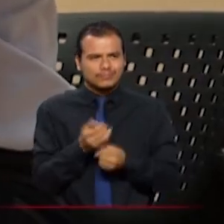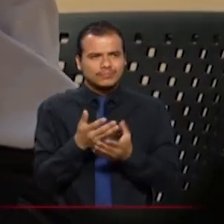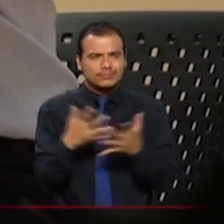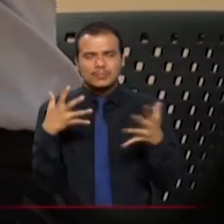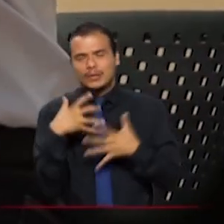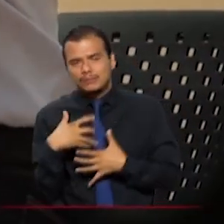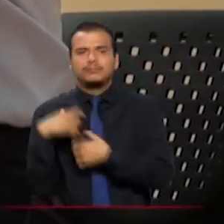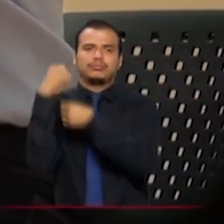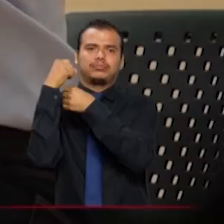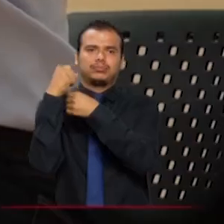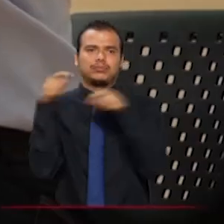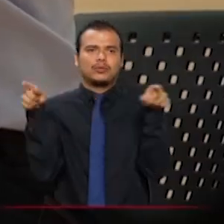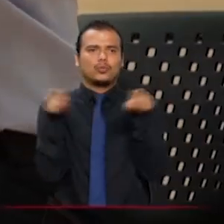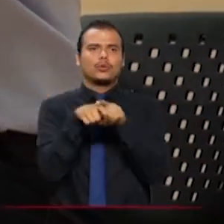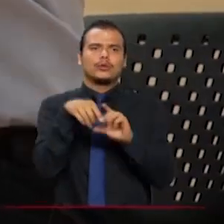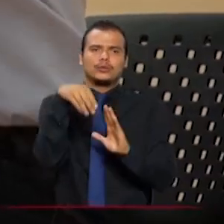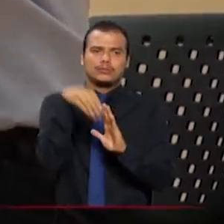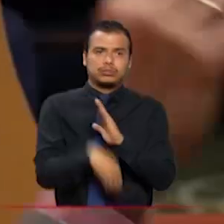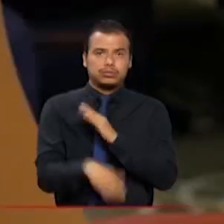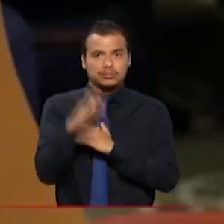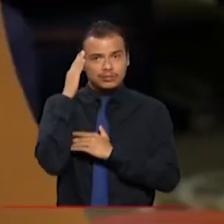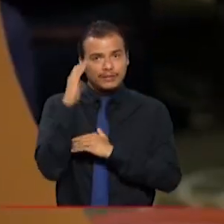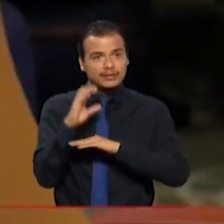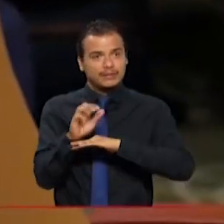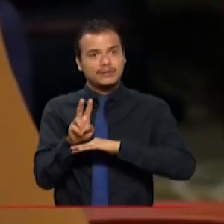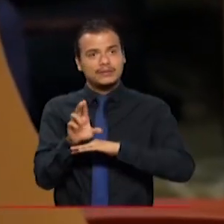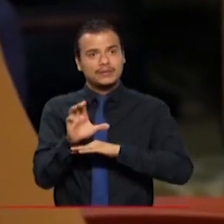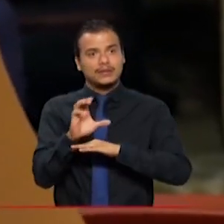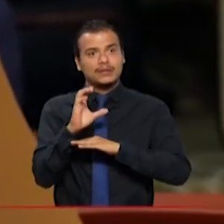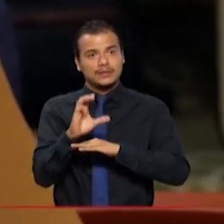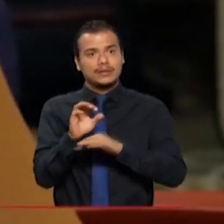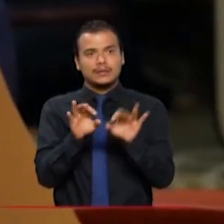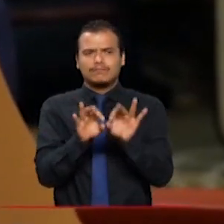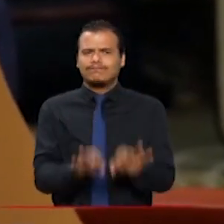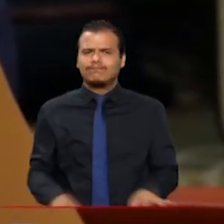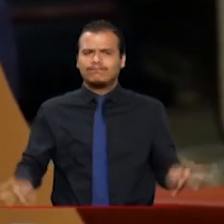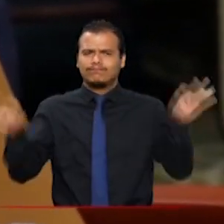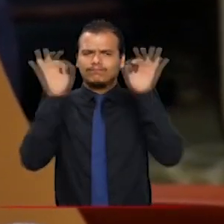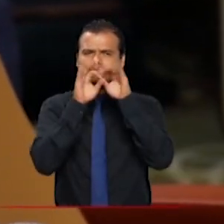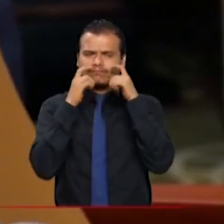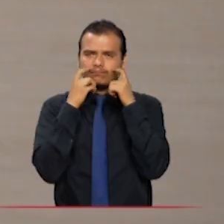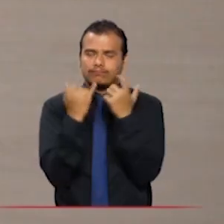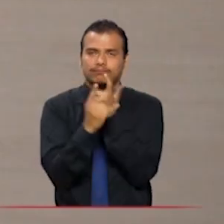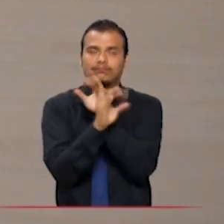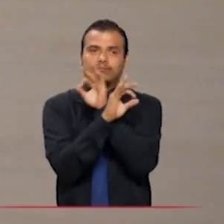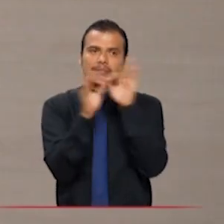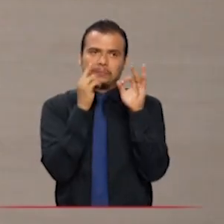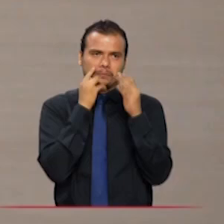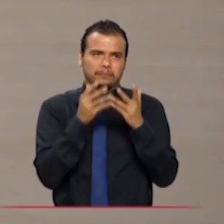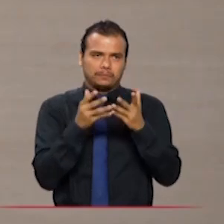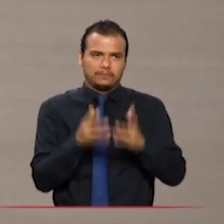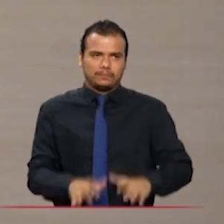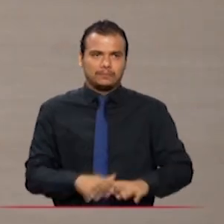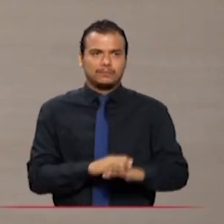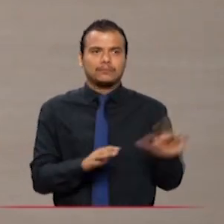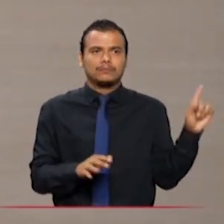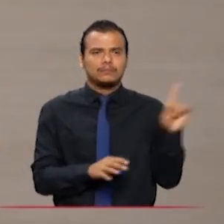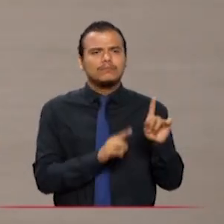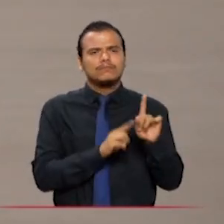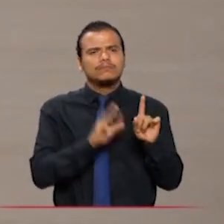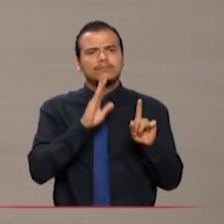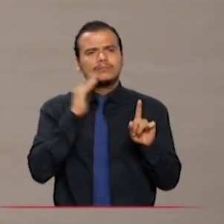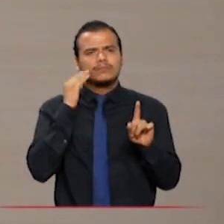esta institución de tanta importancia y tanta relevancia para este departamento. En la audiencia intervinieron además